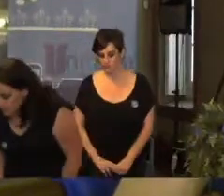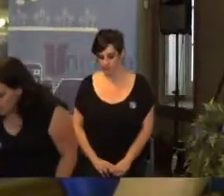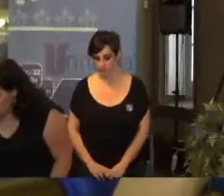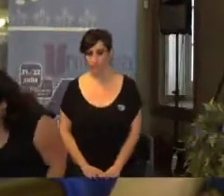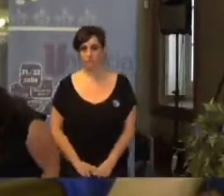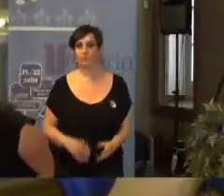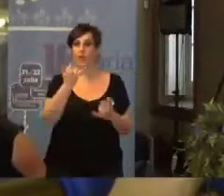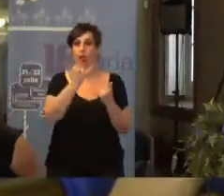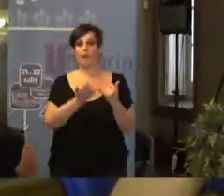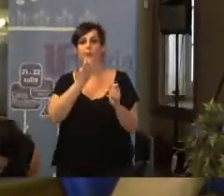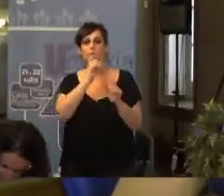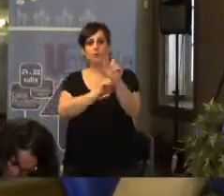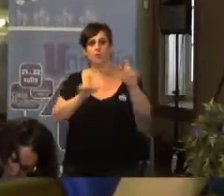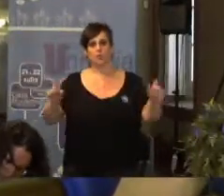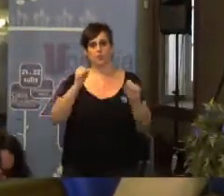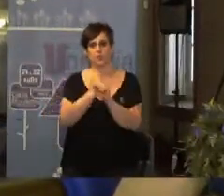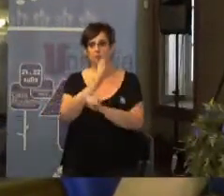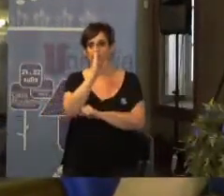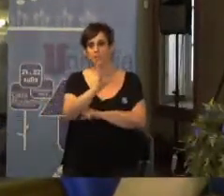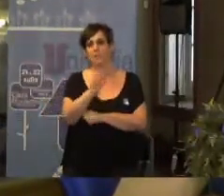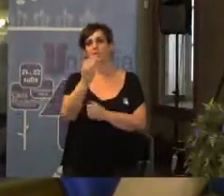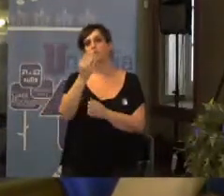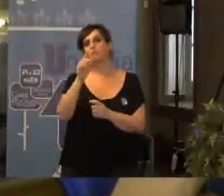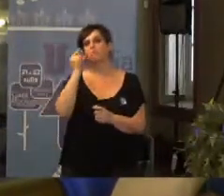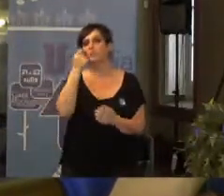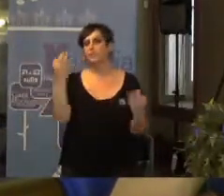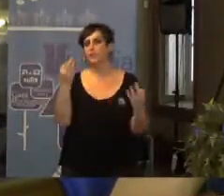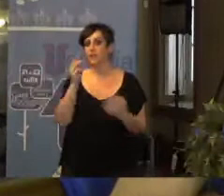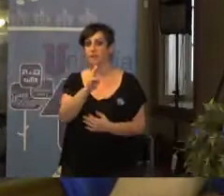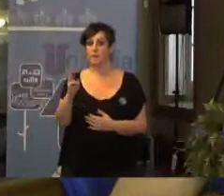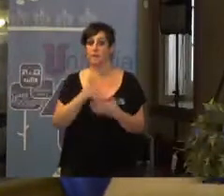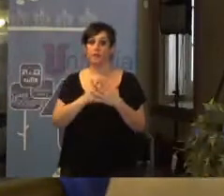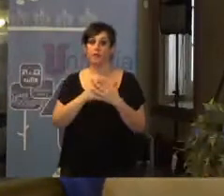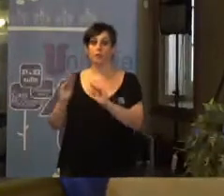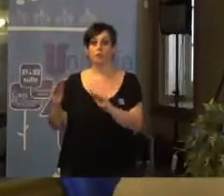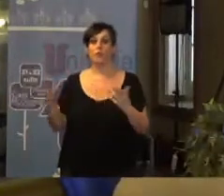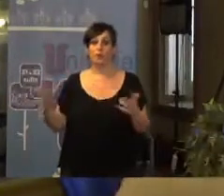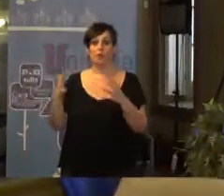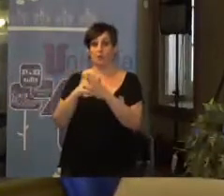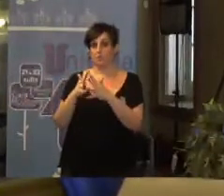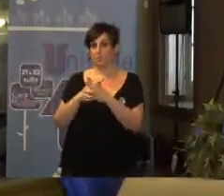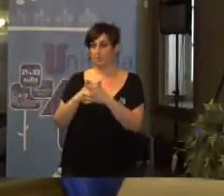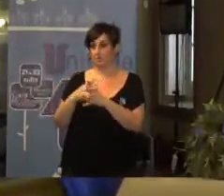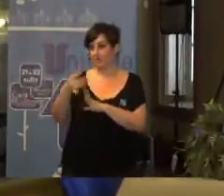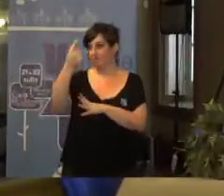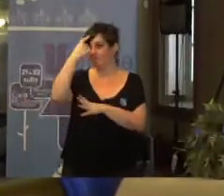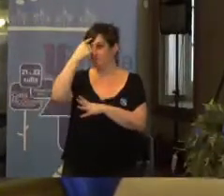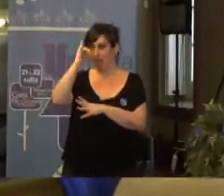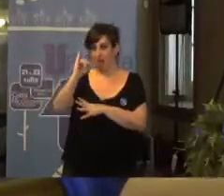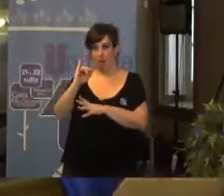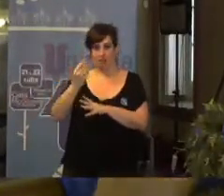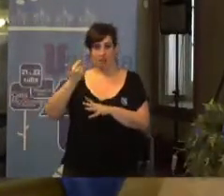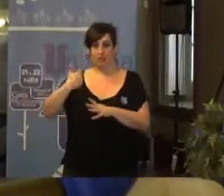traballou directamente, que a vontade do PP é simplemente buscar un esquema prefixado que ten de... Eu creo que queren